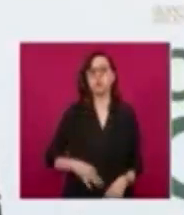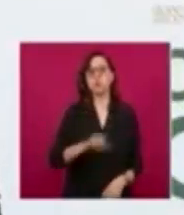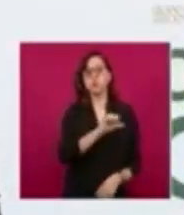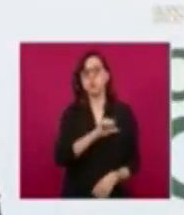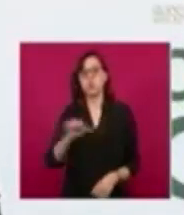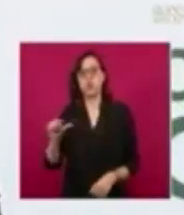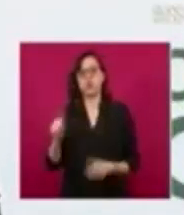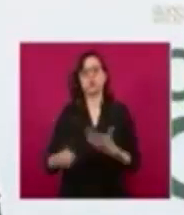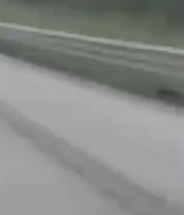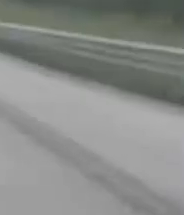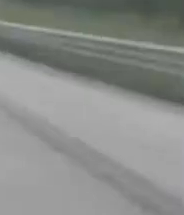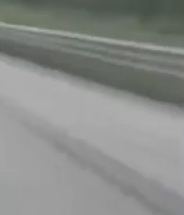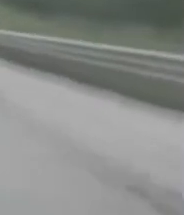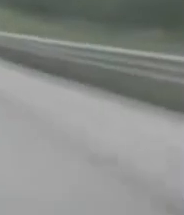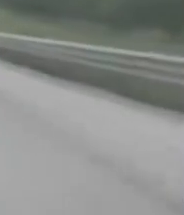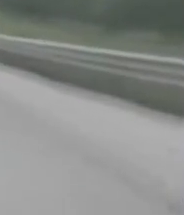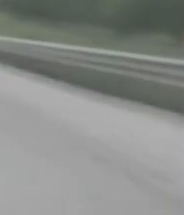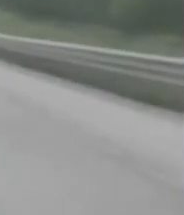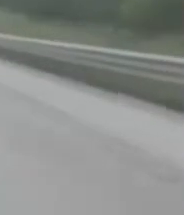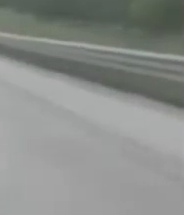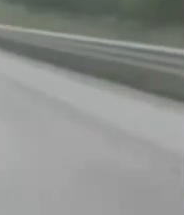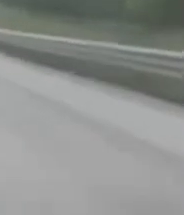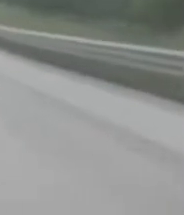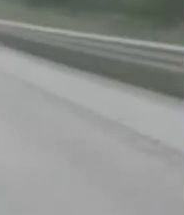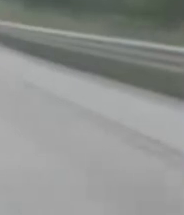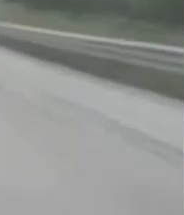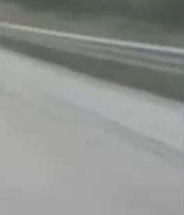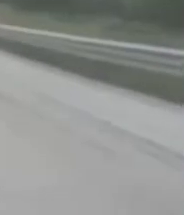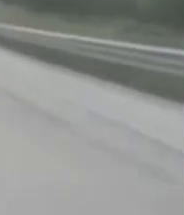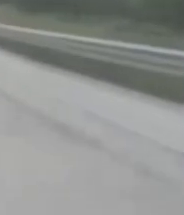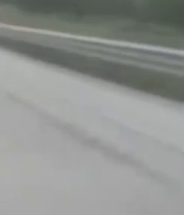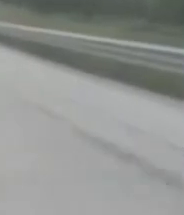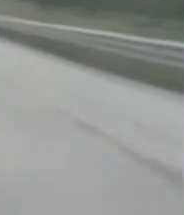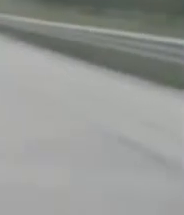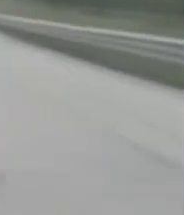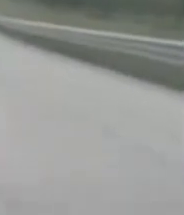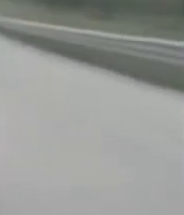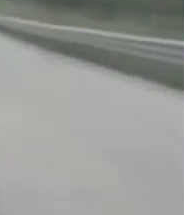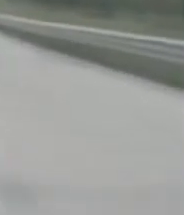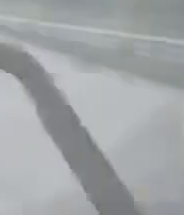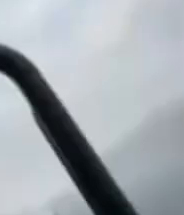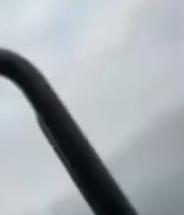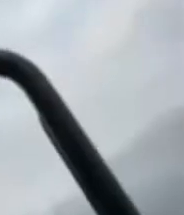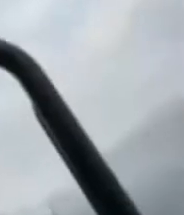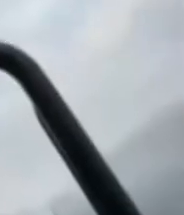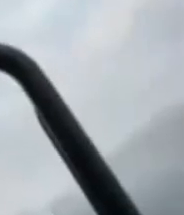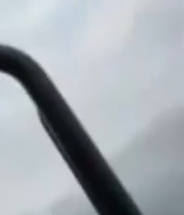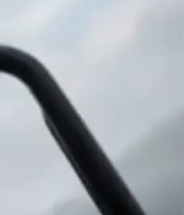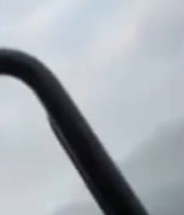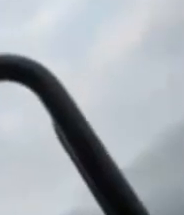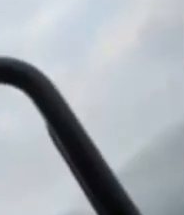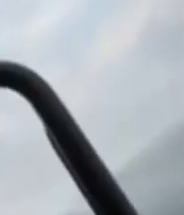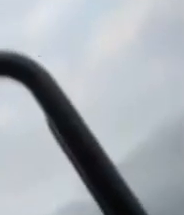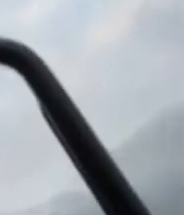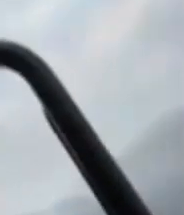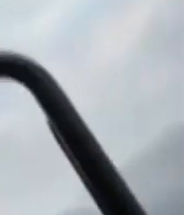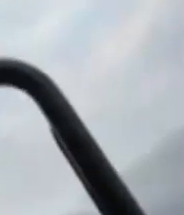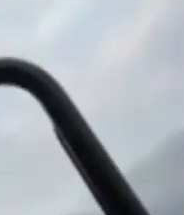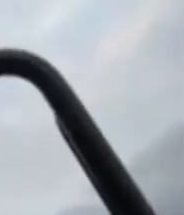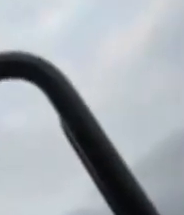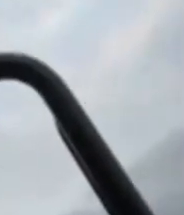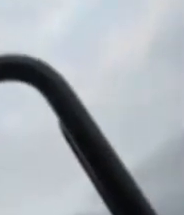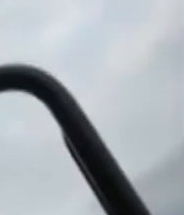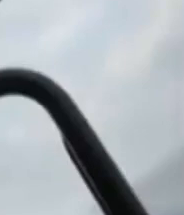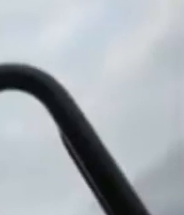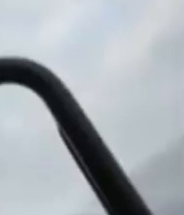alarmantes. Así es. Doctora Casar, no sabe qué gusto, le agradezco mucho esta llamada y que tenga excelente tarde. Lo mismo para todos